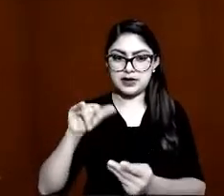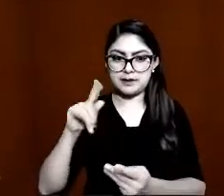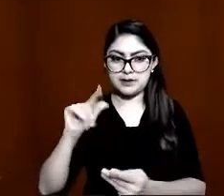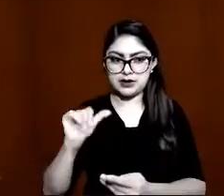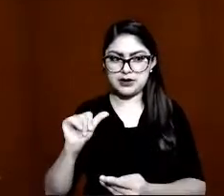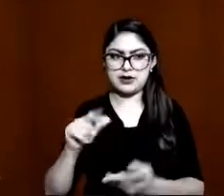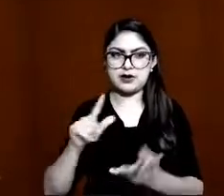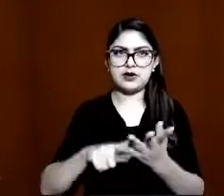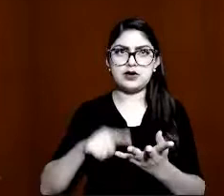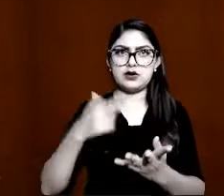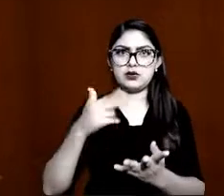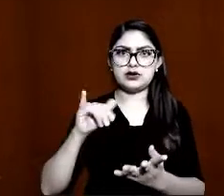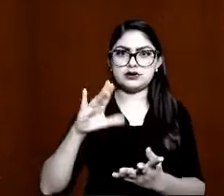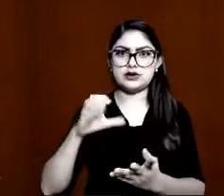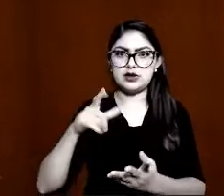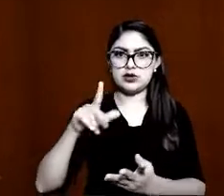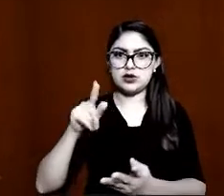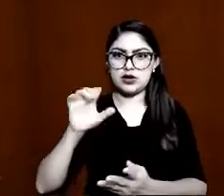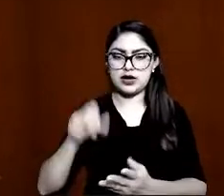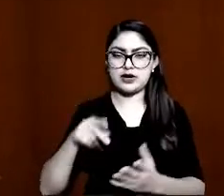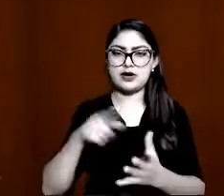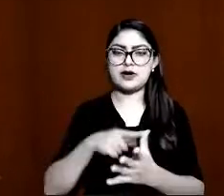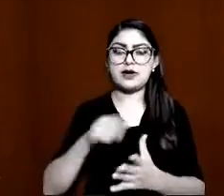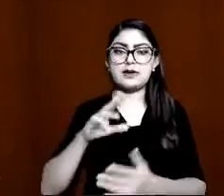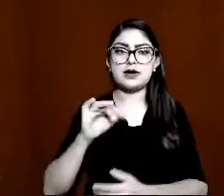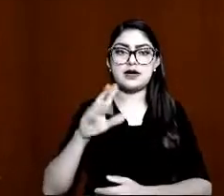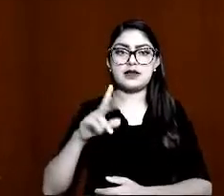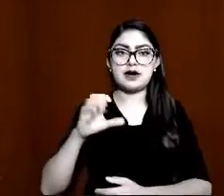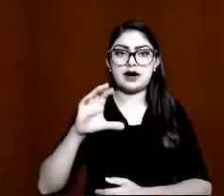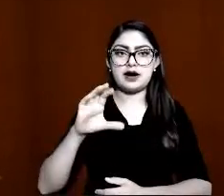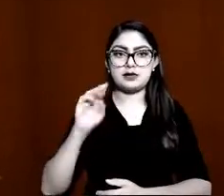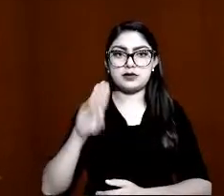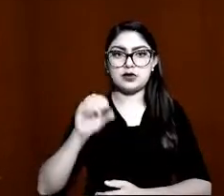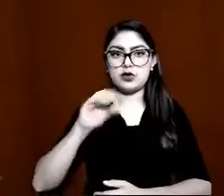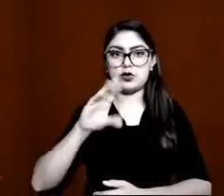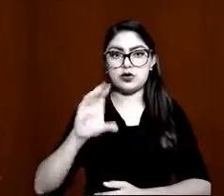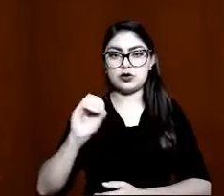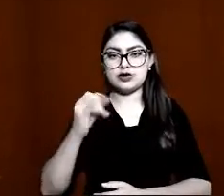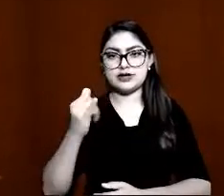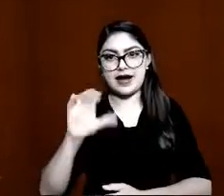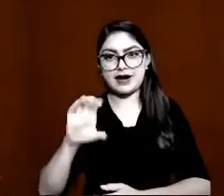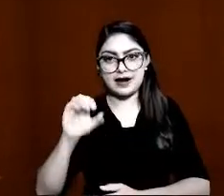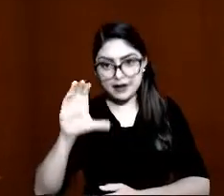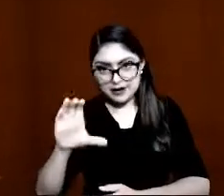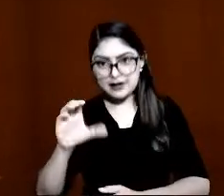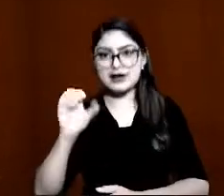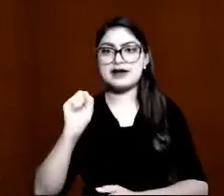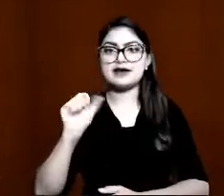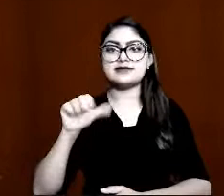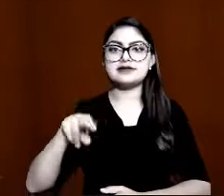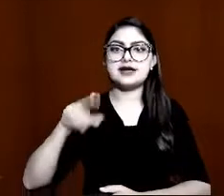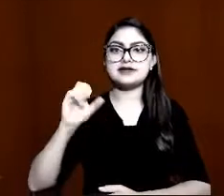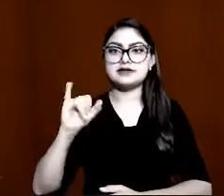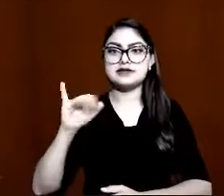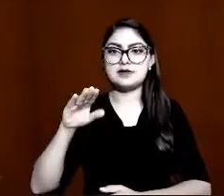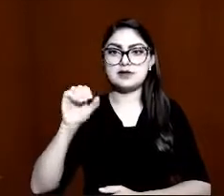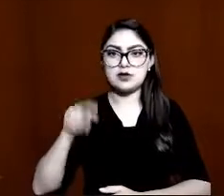del Carbón, Nextlalpan, Ocoyoacac, Jilotepec, San Simón de Guerrero, Coatepec de